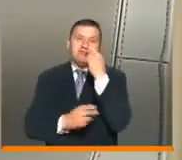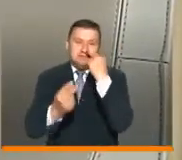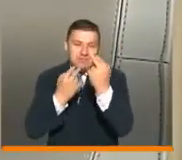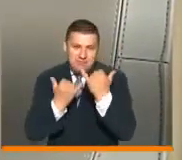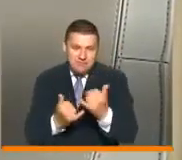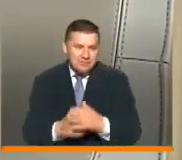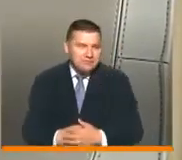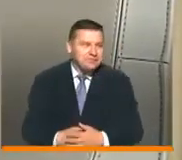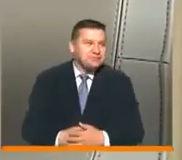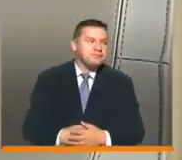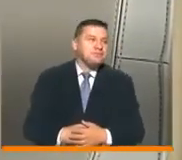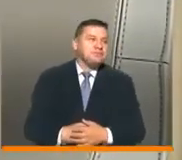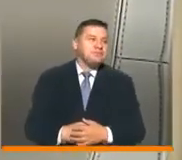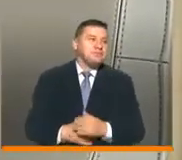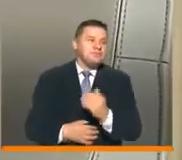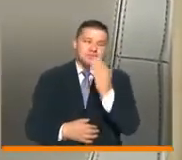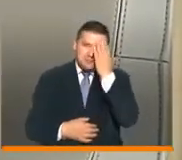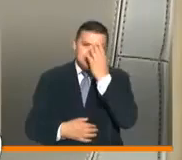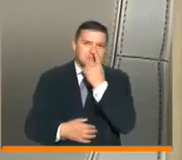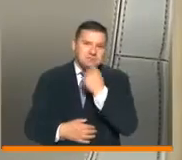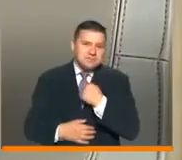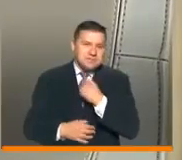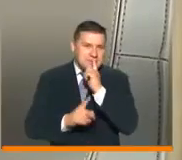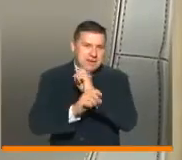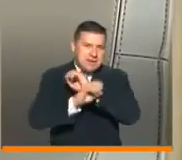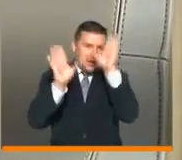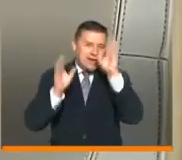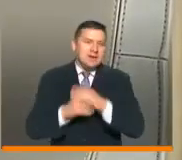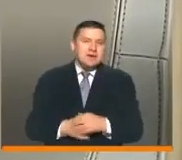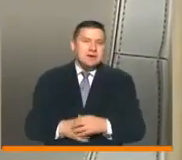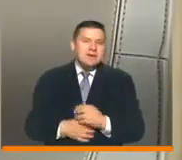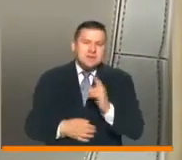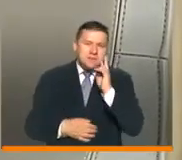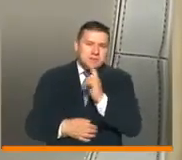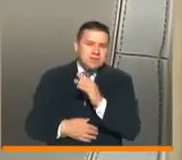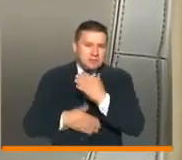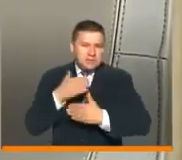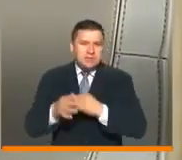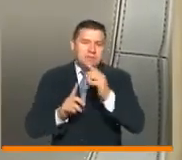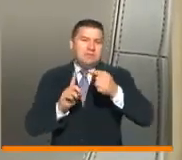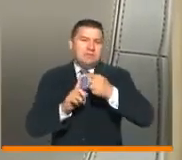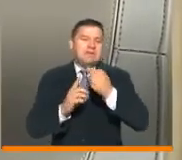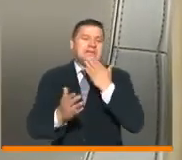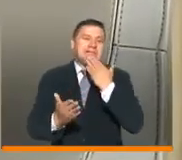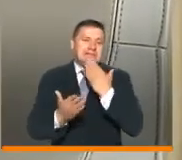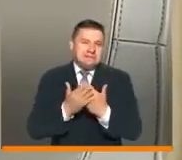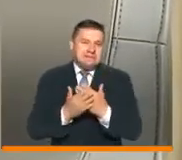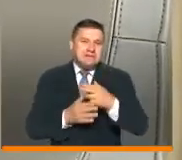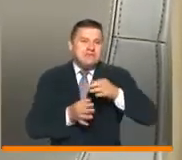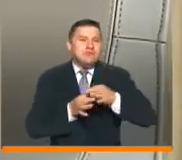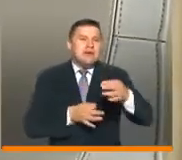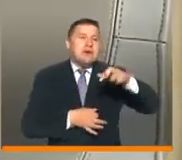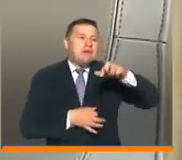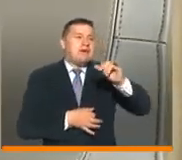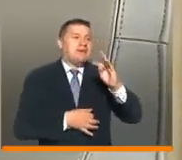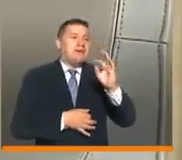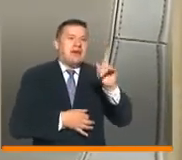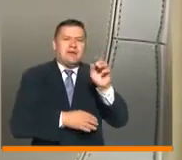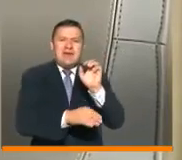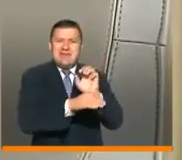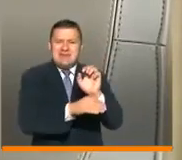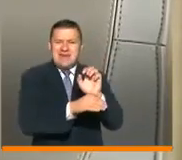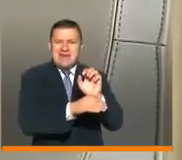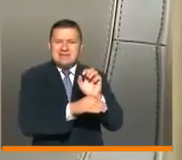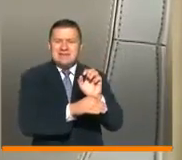están acompañando. Como usted me dijo, hagamos claridad de las cifras, miremos cómo va el avance. Primero, gracias, Pitalito. Es una entidad